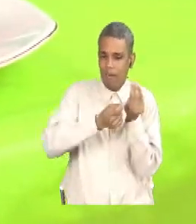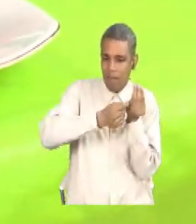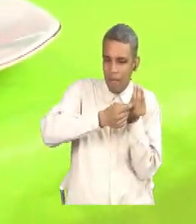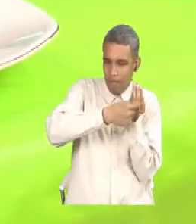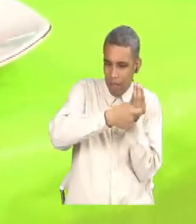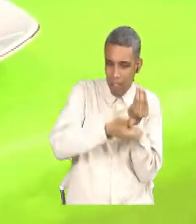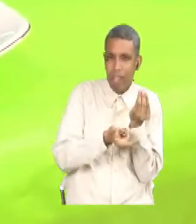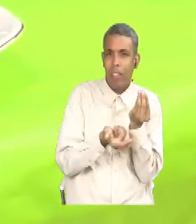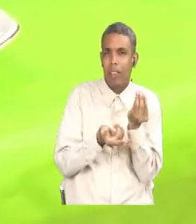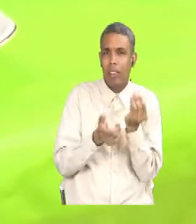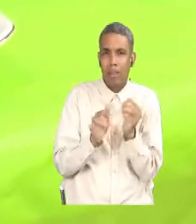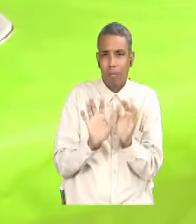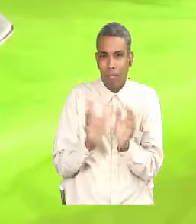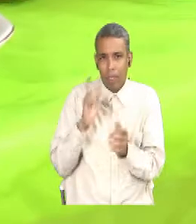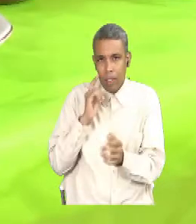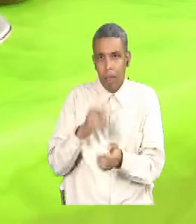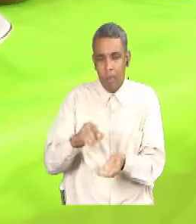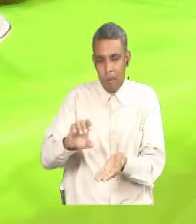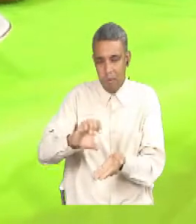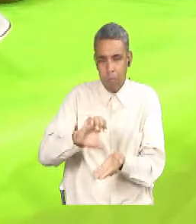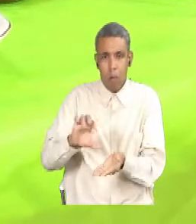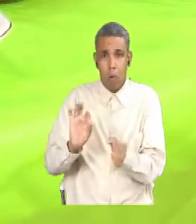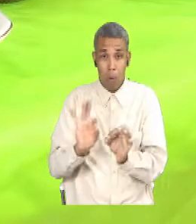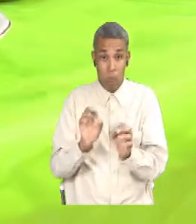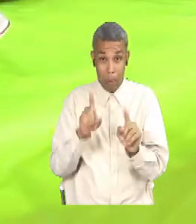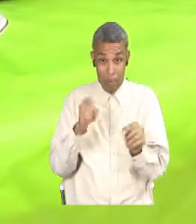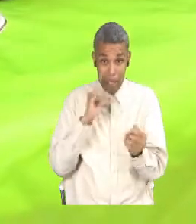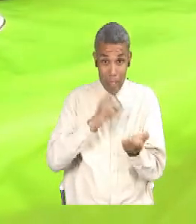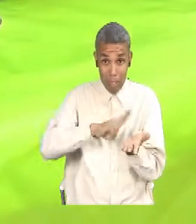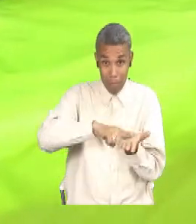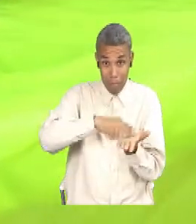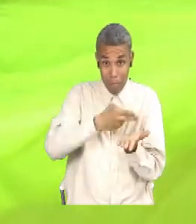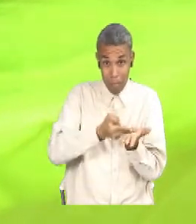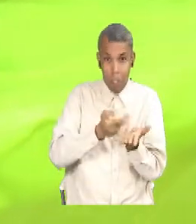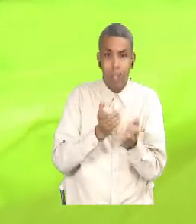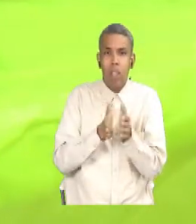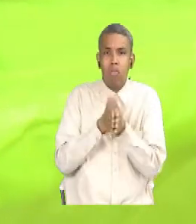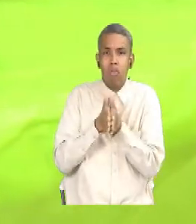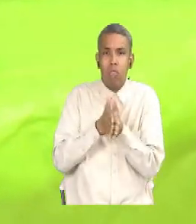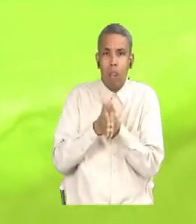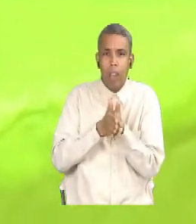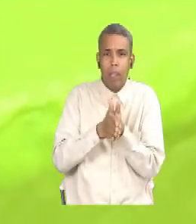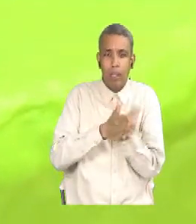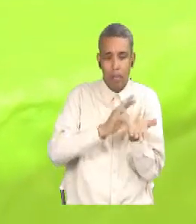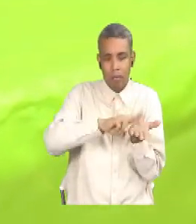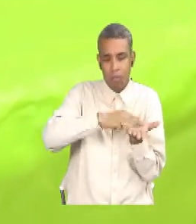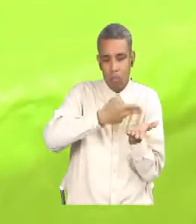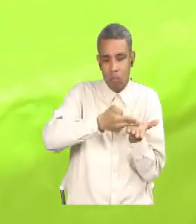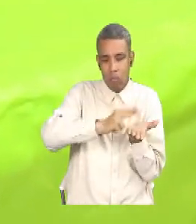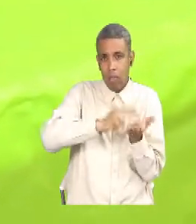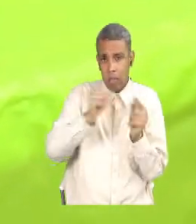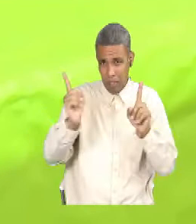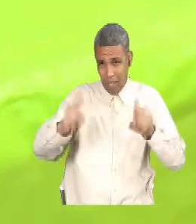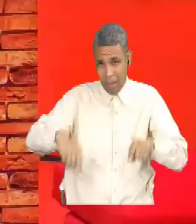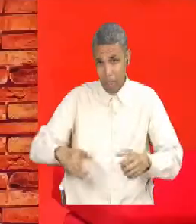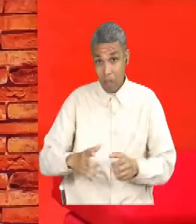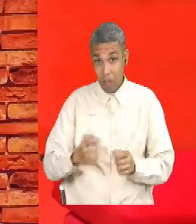arequipe sin azúcar. Yo vendo arequipe sin azúcar en la barra Fitness, lo pueden conseguir, la salsa de frutos rojos también la